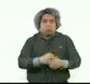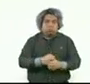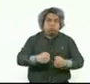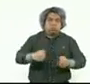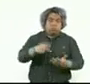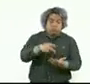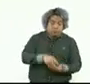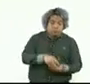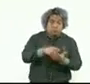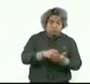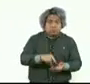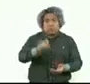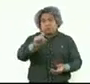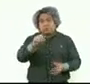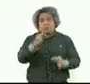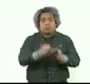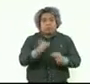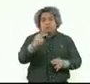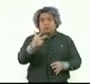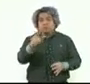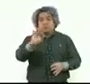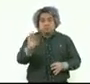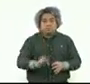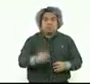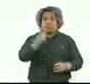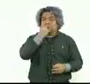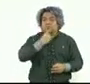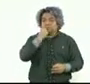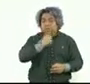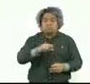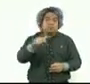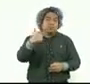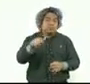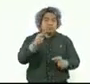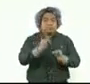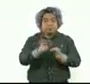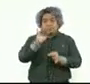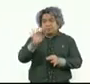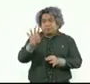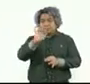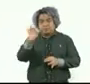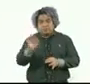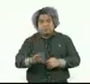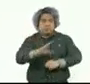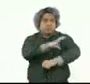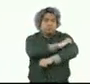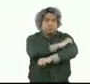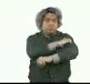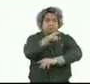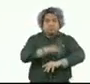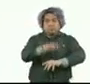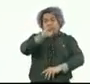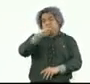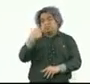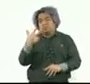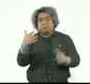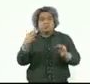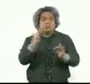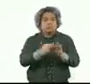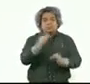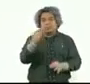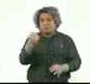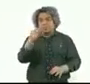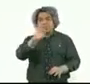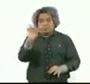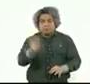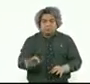el 20.8%, diabetes, 12.4%, e hipertensión, 8.9%. Y